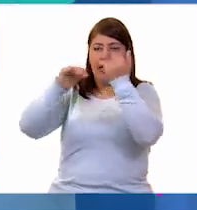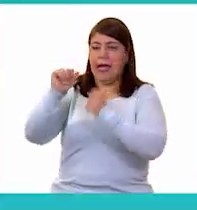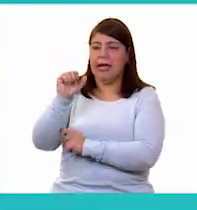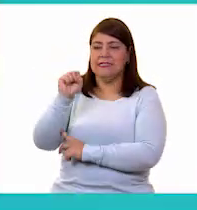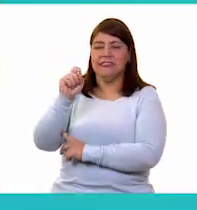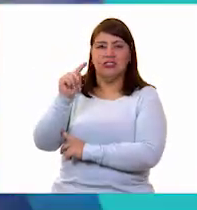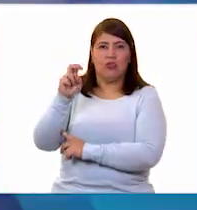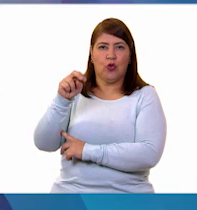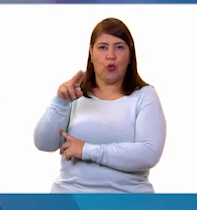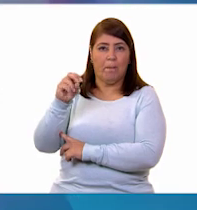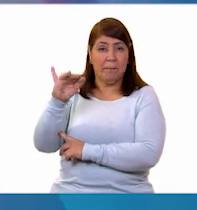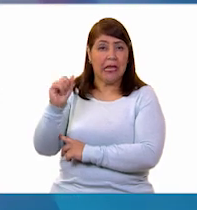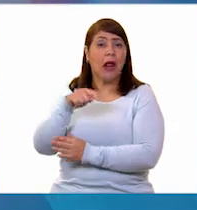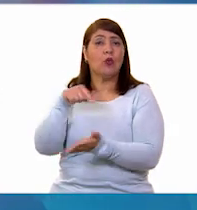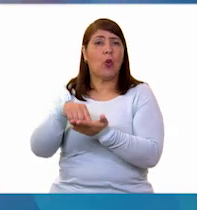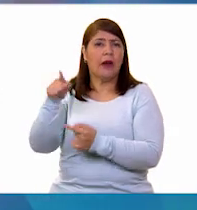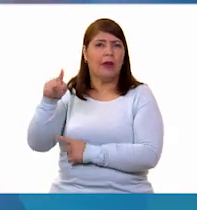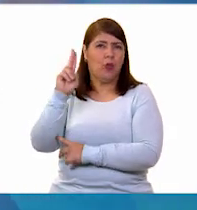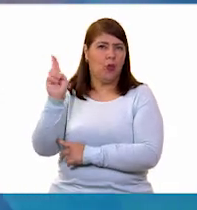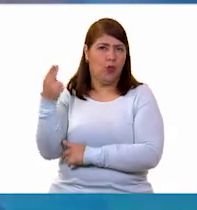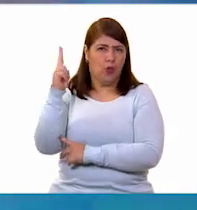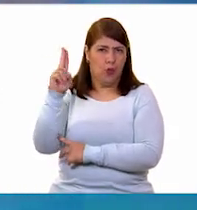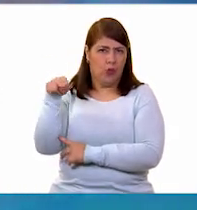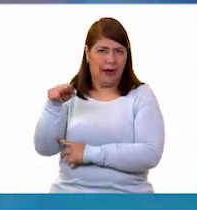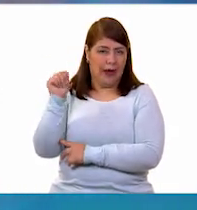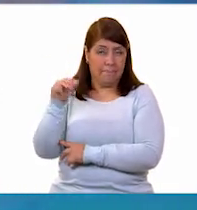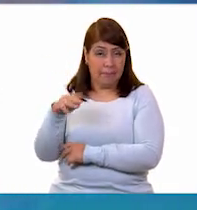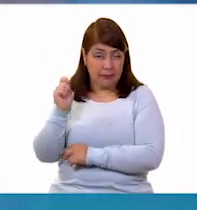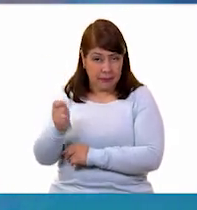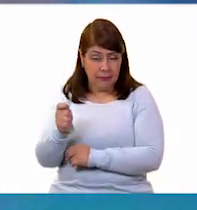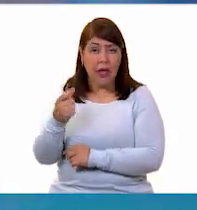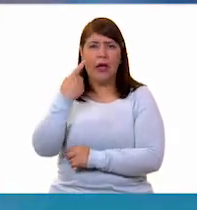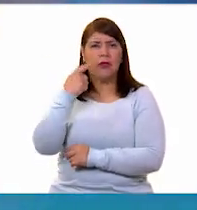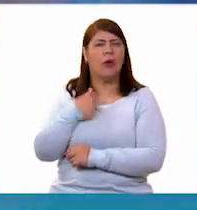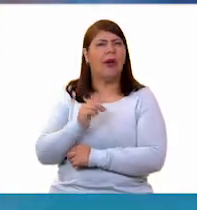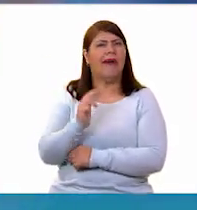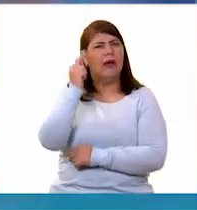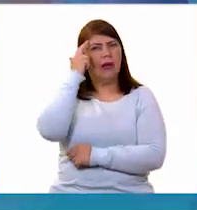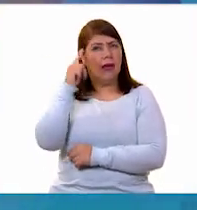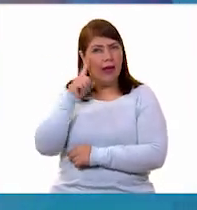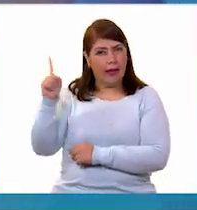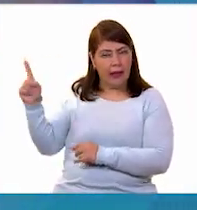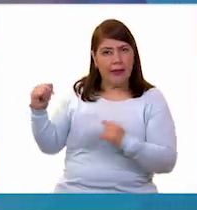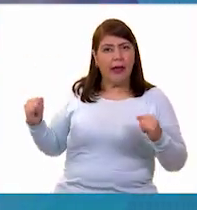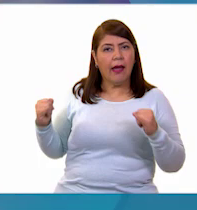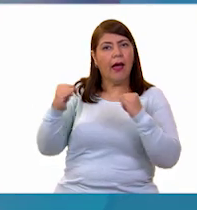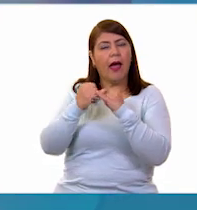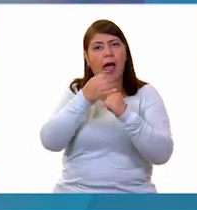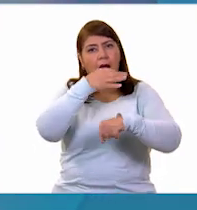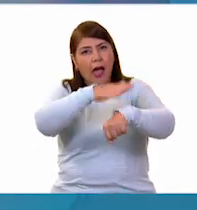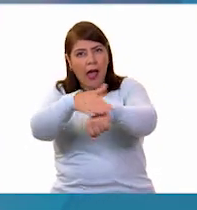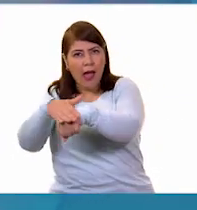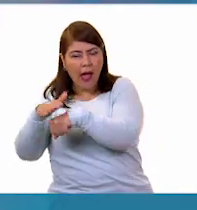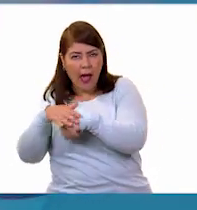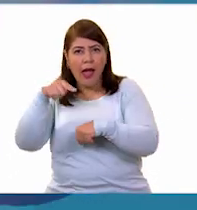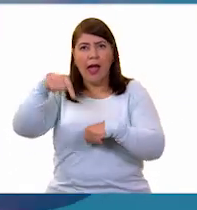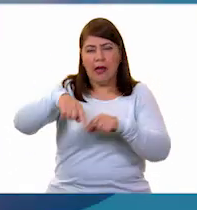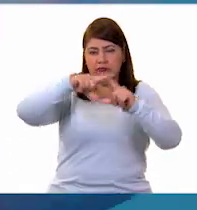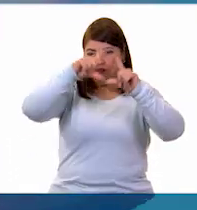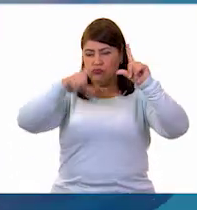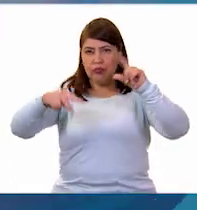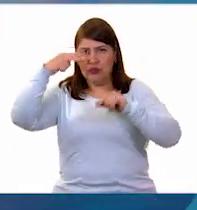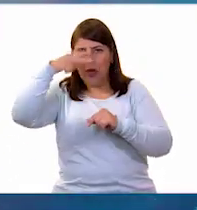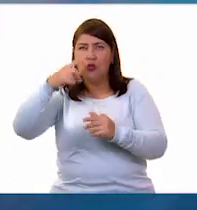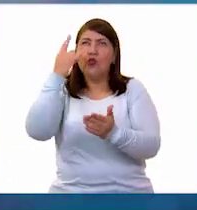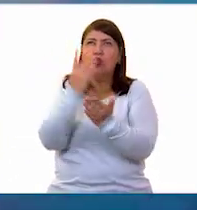la UNAM. Fíjate, recuerdo que en ese entonces el instituto informó que en la Ciudad de México solo se podría